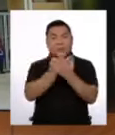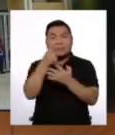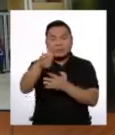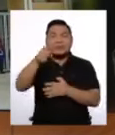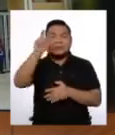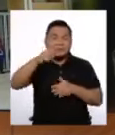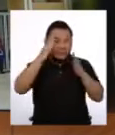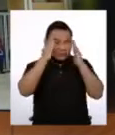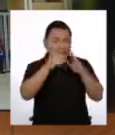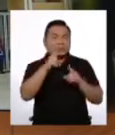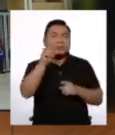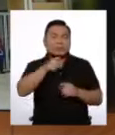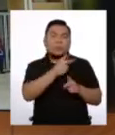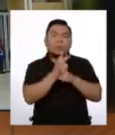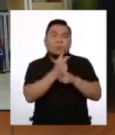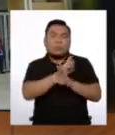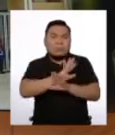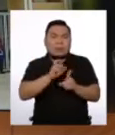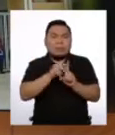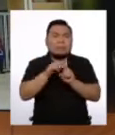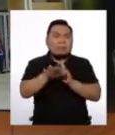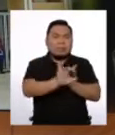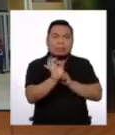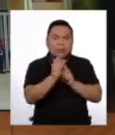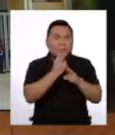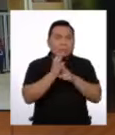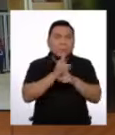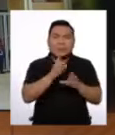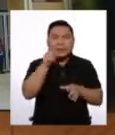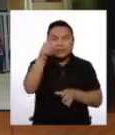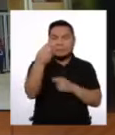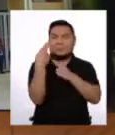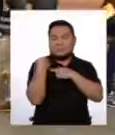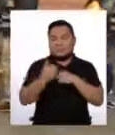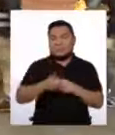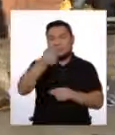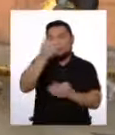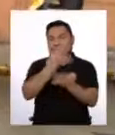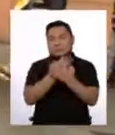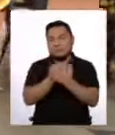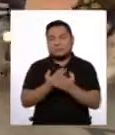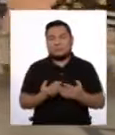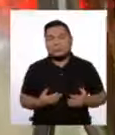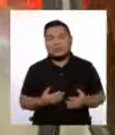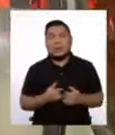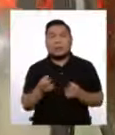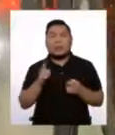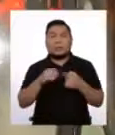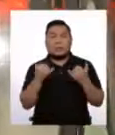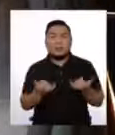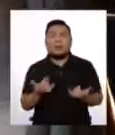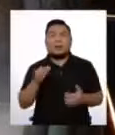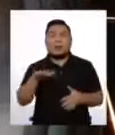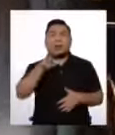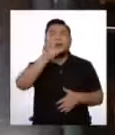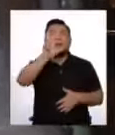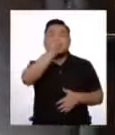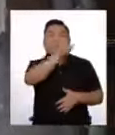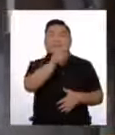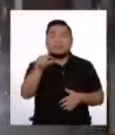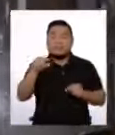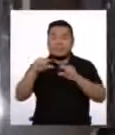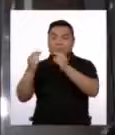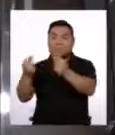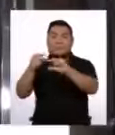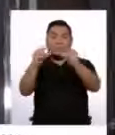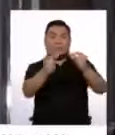necesaria por la pandemia a los internos por delitos graves. Hasta el momento son tres personas vinculadas a